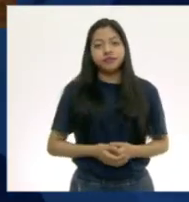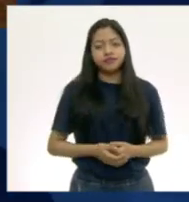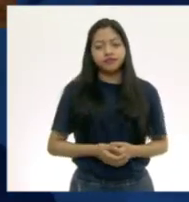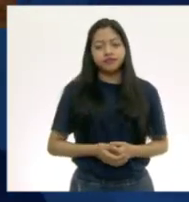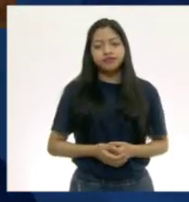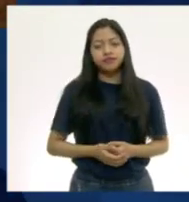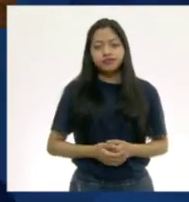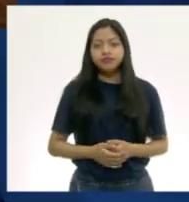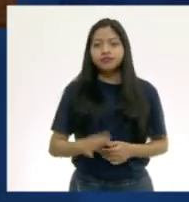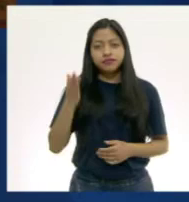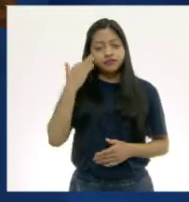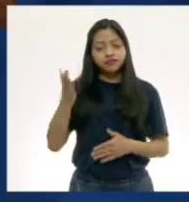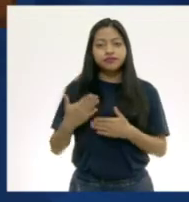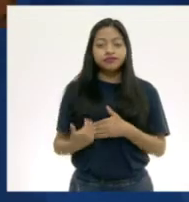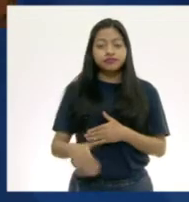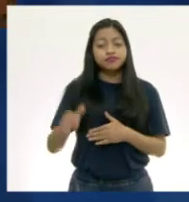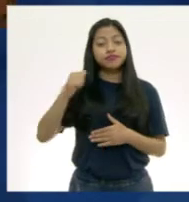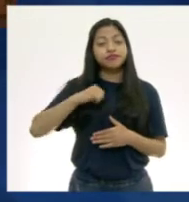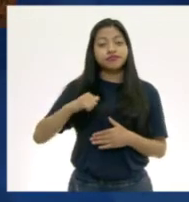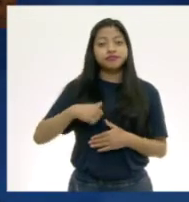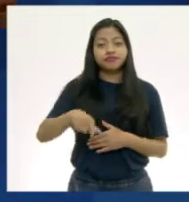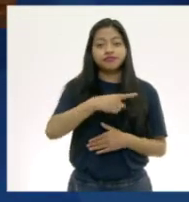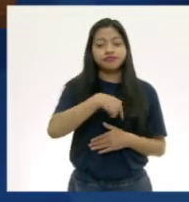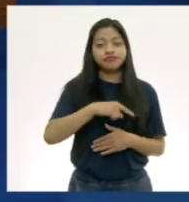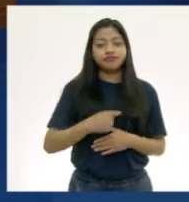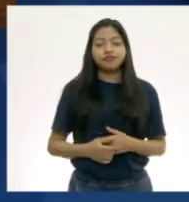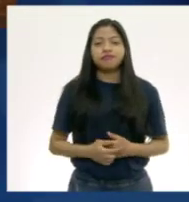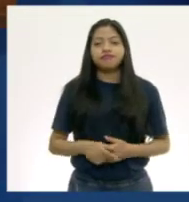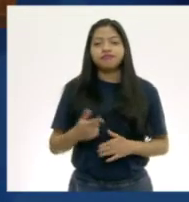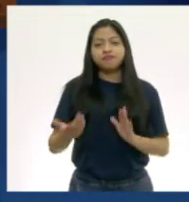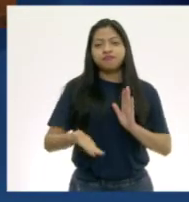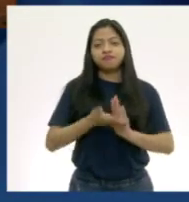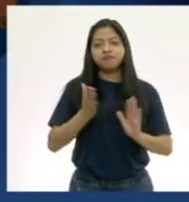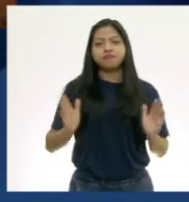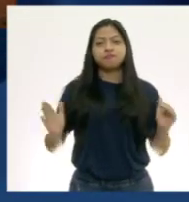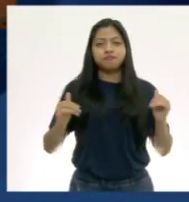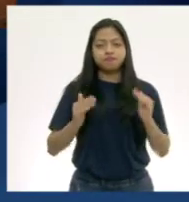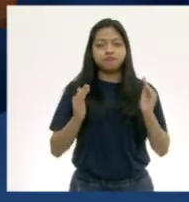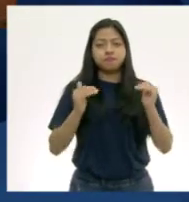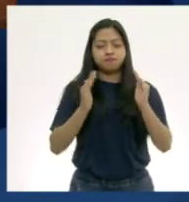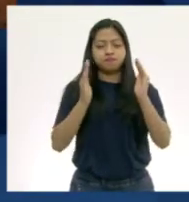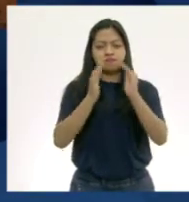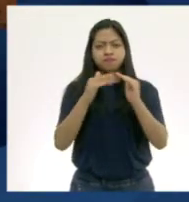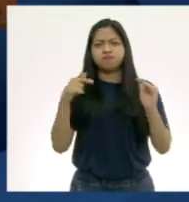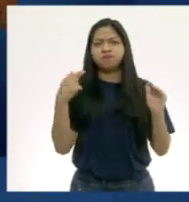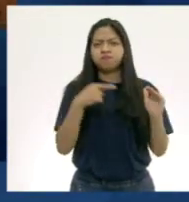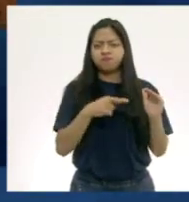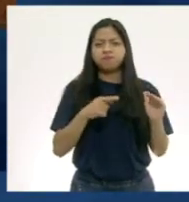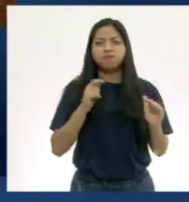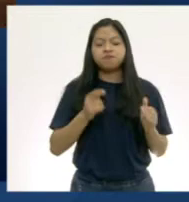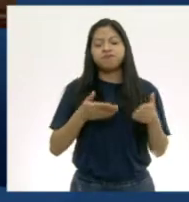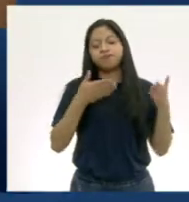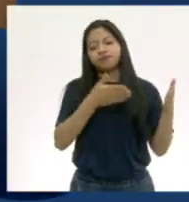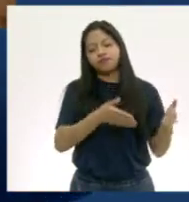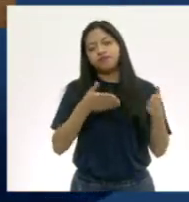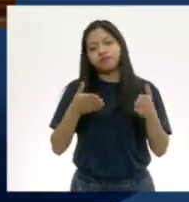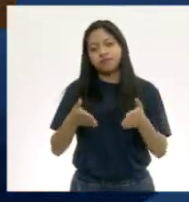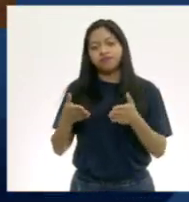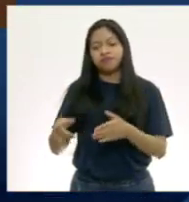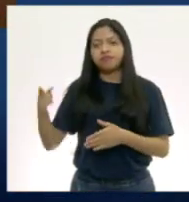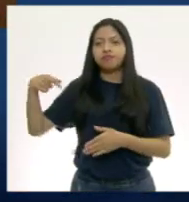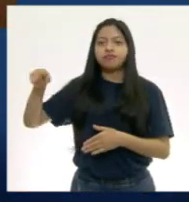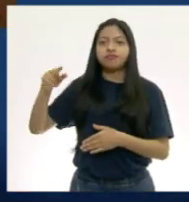En el periodo del Antiguo Imperio, floreció la construcción de pirámides, las cuales albergaron tumbas reales.